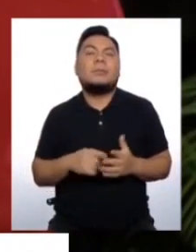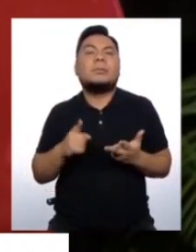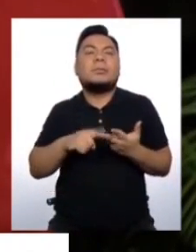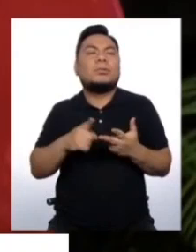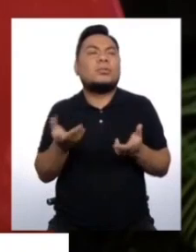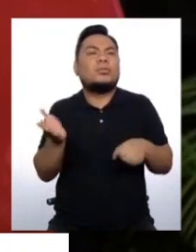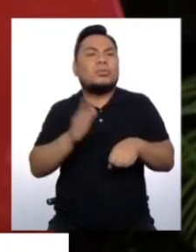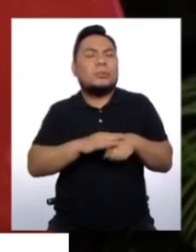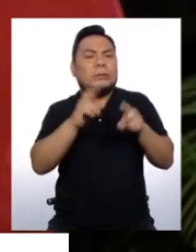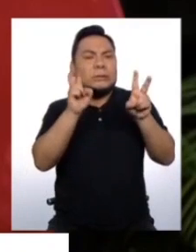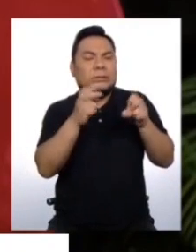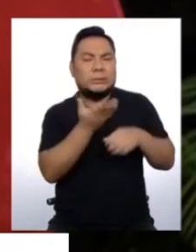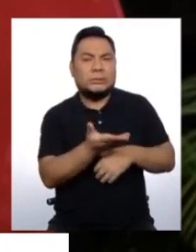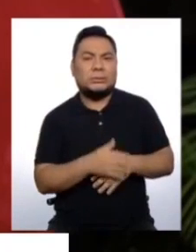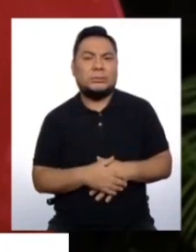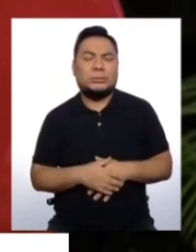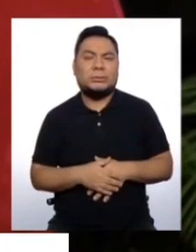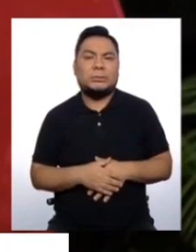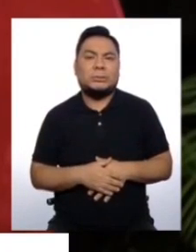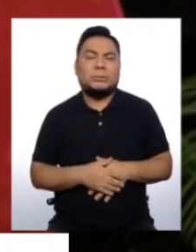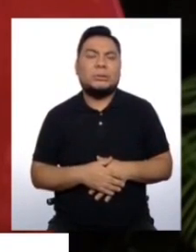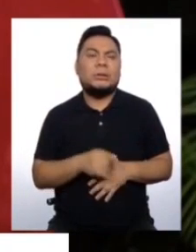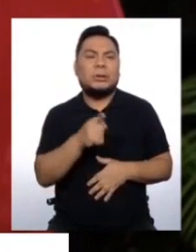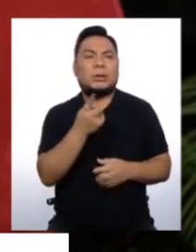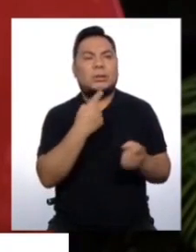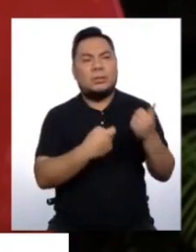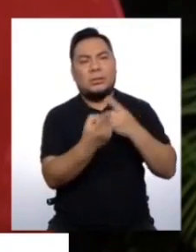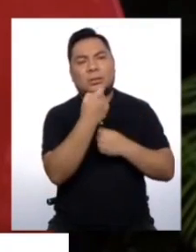Sobre el tema de